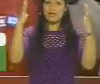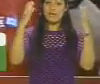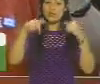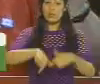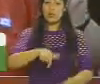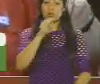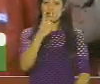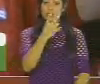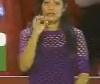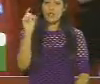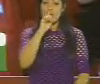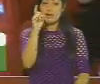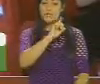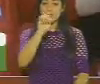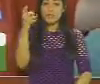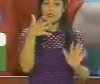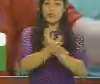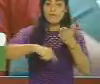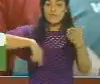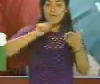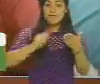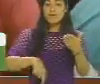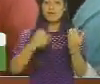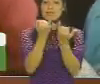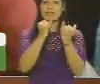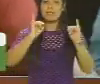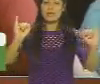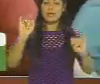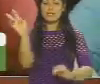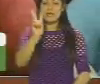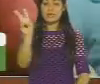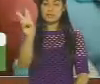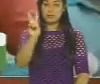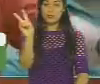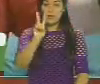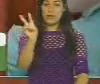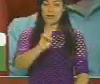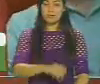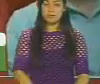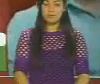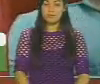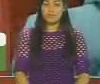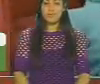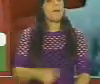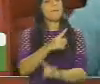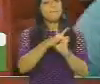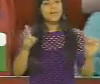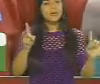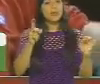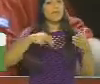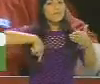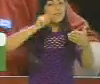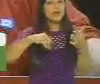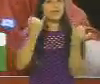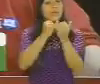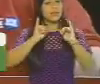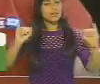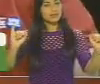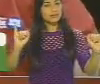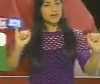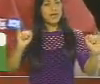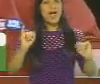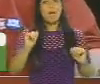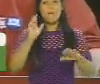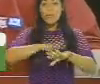año bicentenario de la firma del acta de nuestra independencia. Pero solo la firma del acta de la independencia.